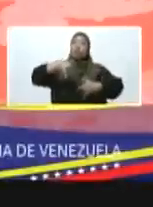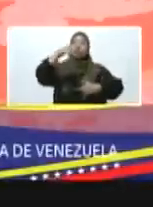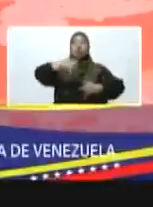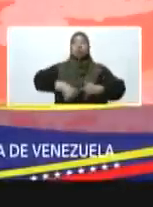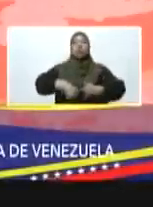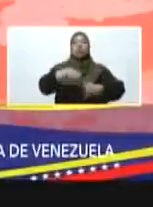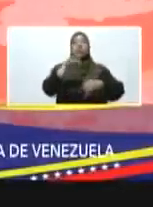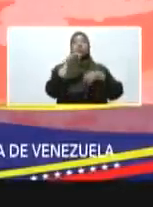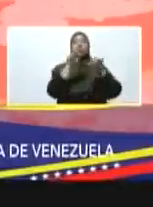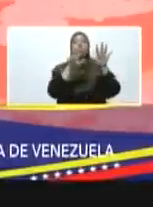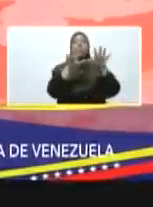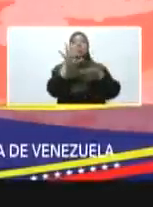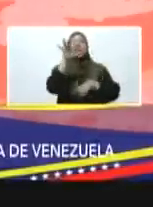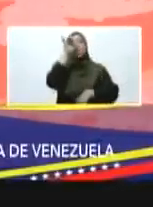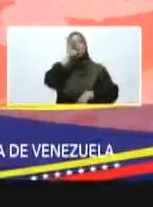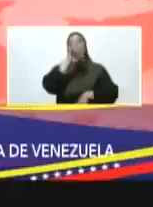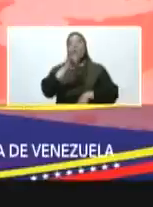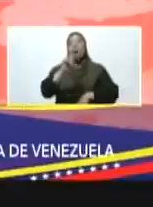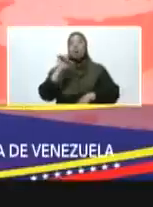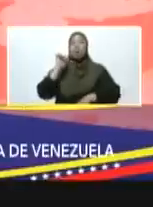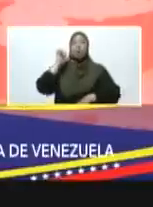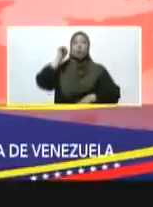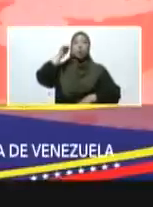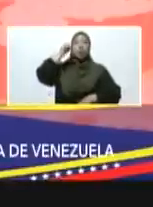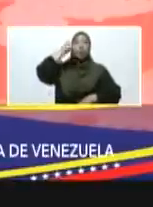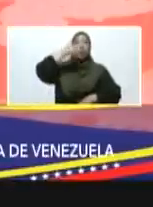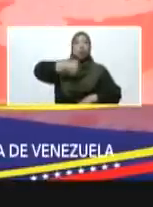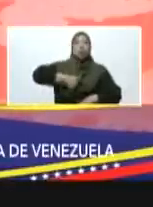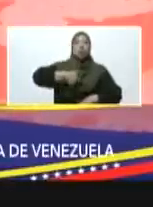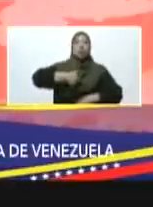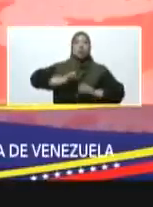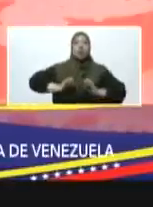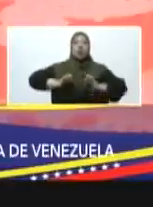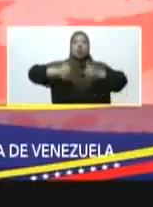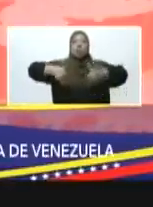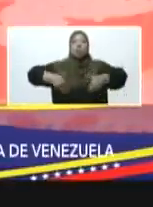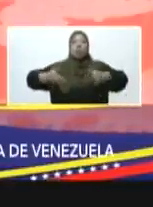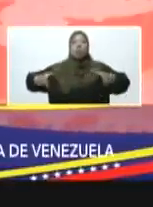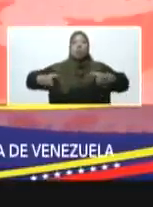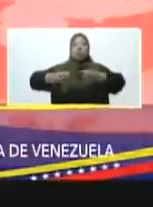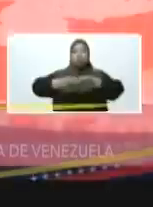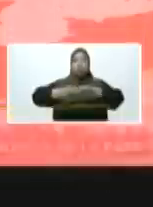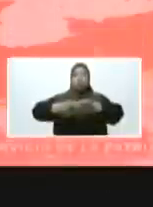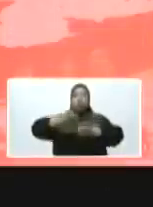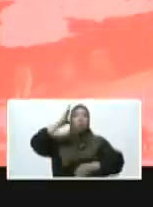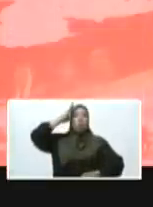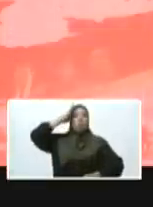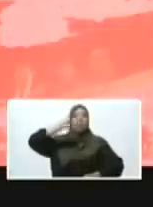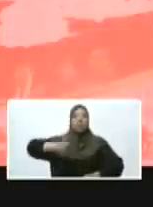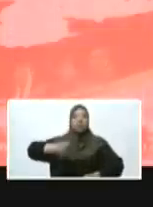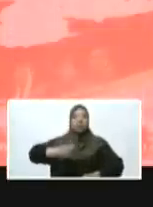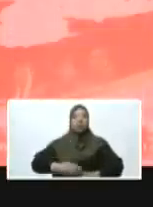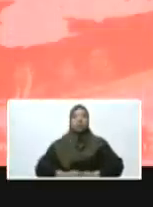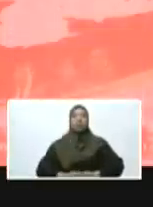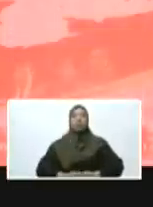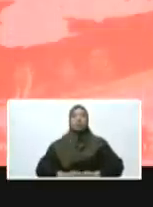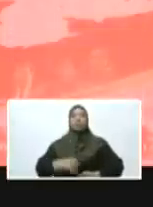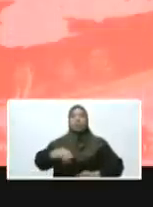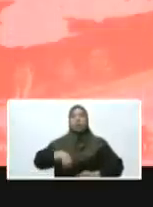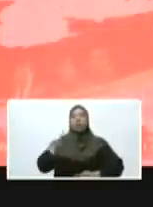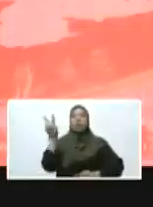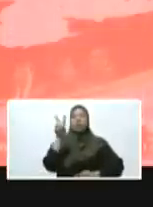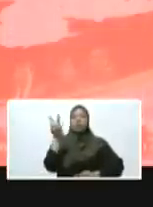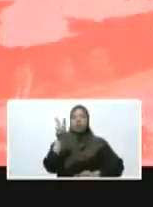los 85 años de la fundación de la Guardia Nacional de